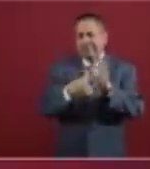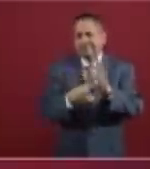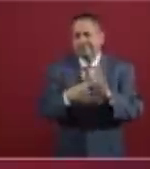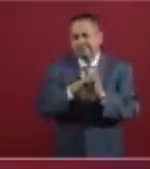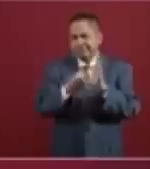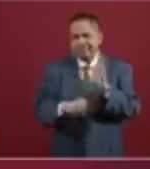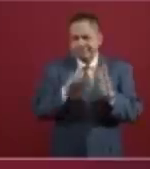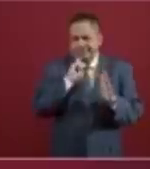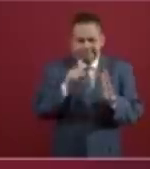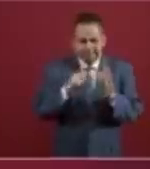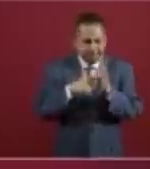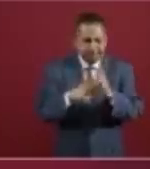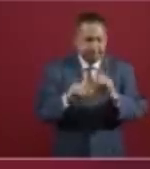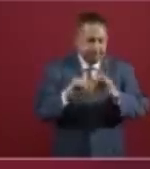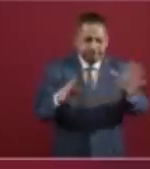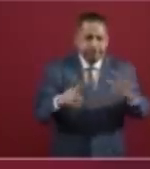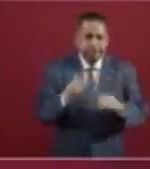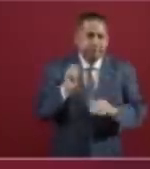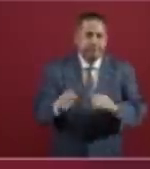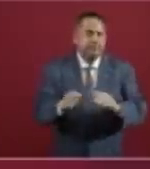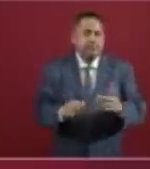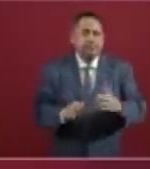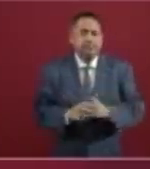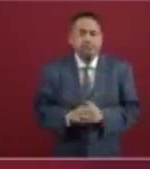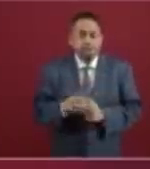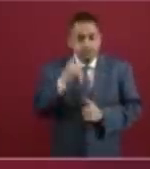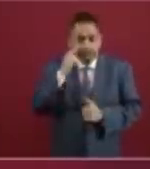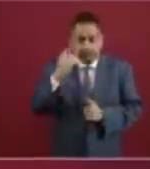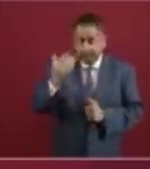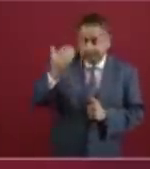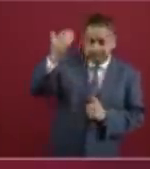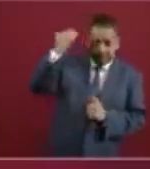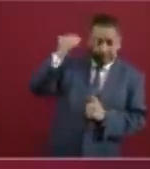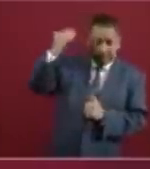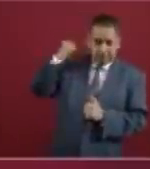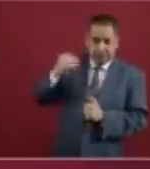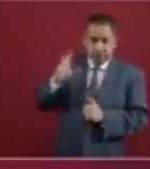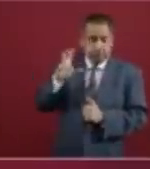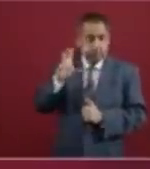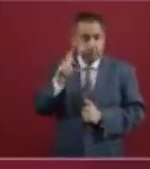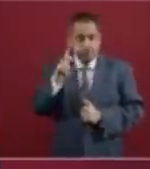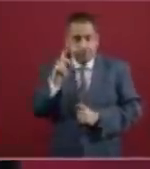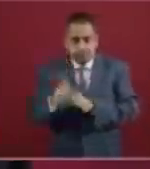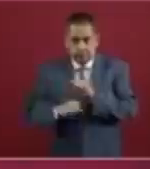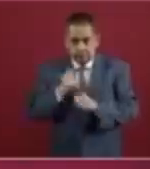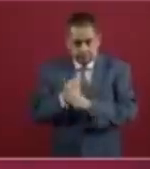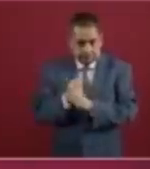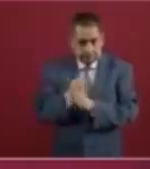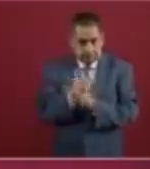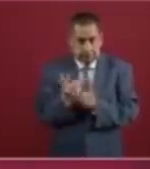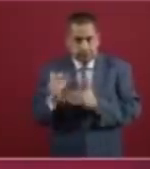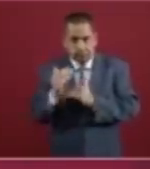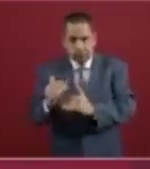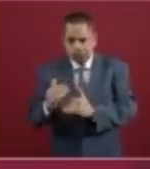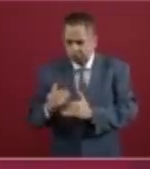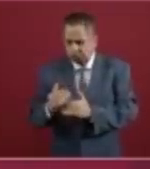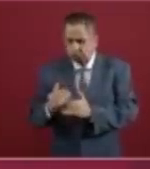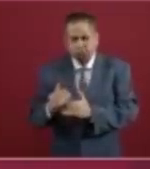muy ilustrativo. Hace 30 años un salario mínimo alcanzaba para comprar